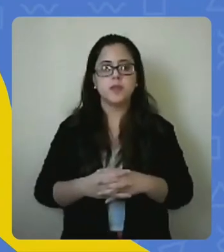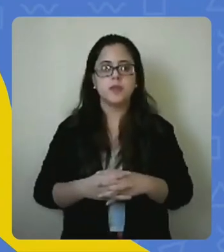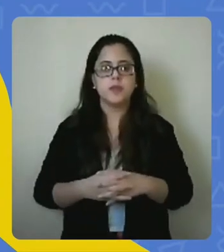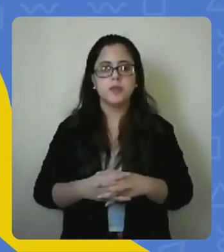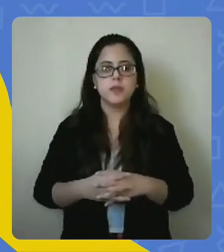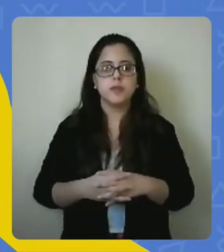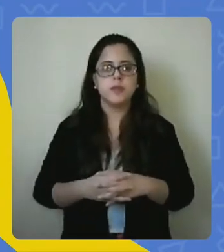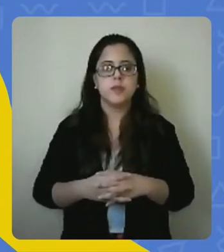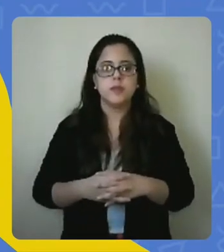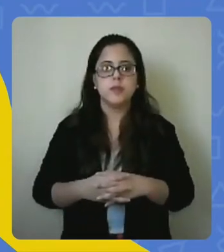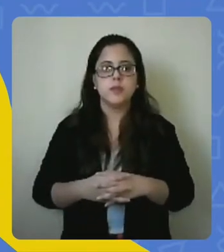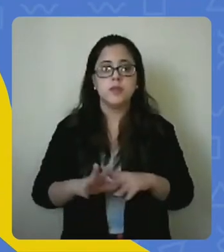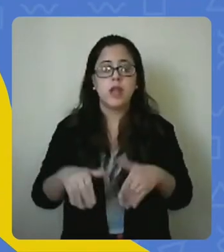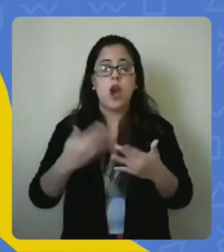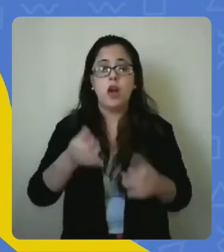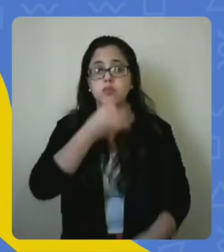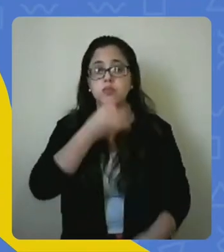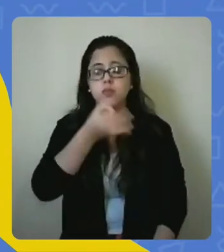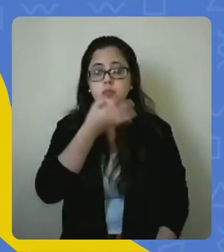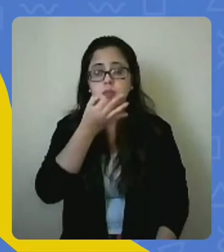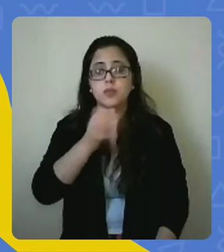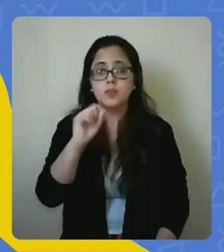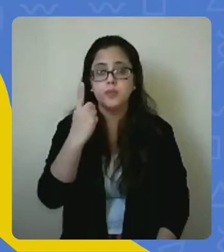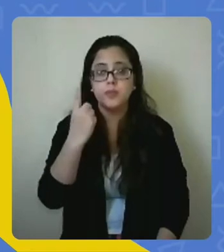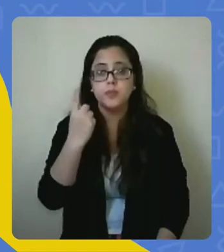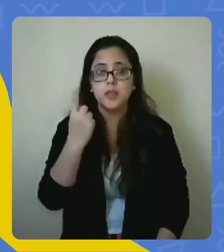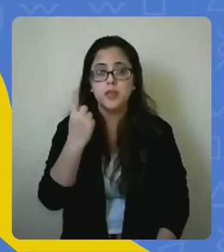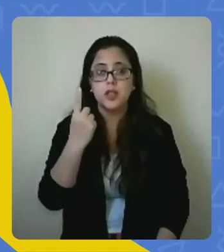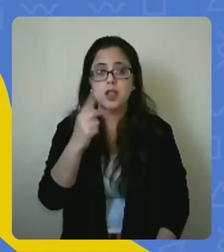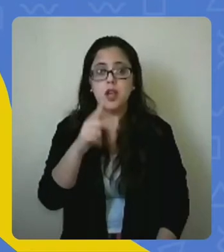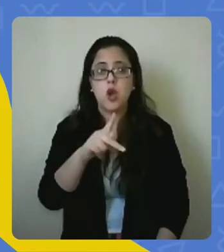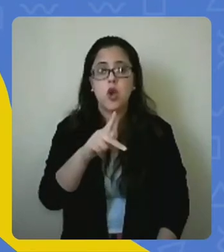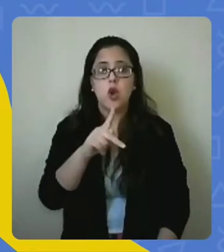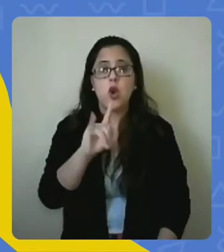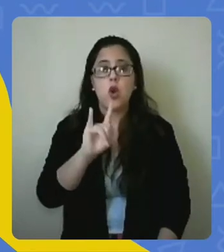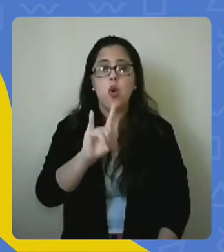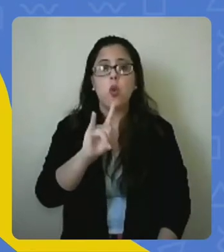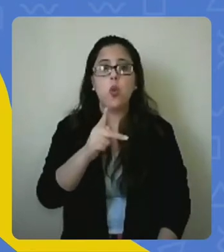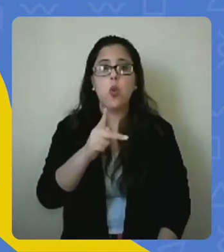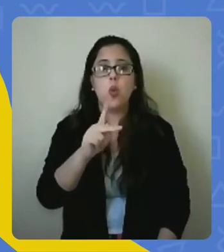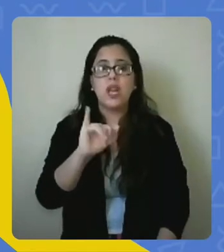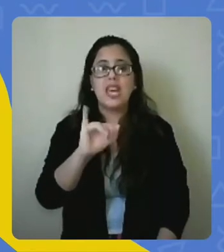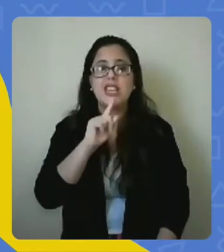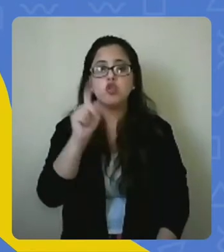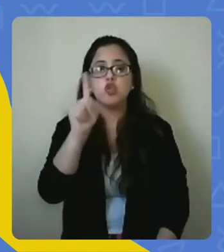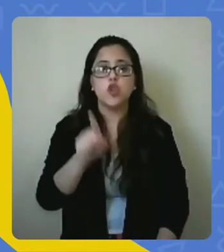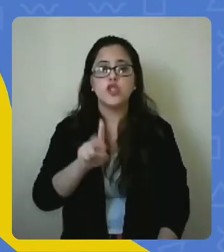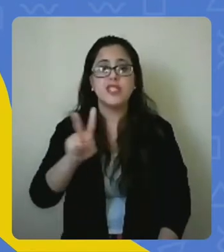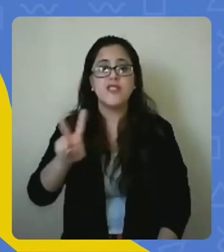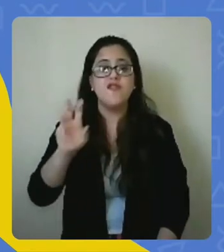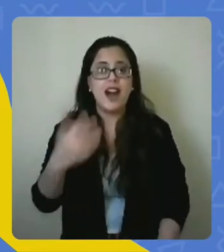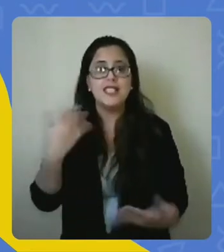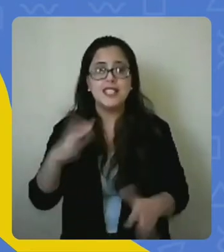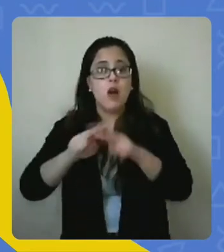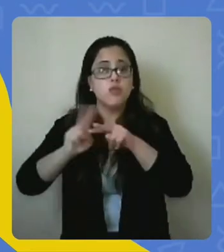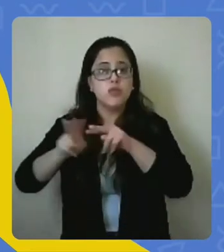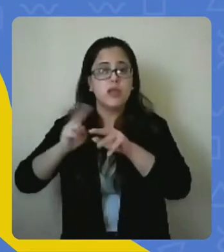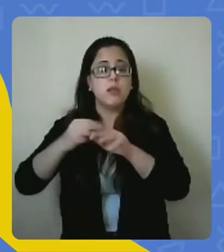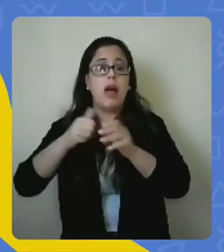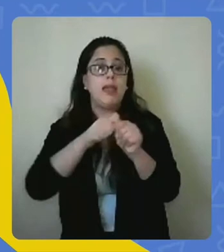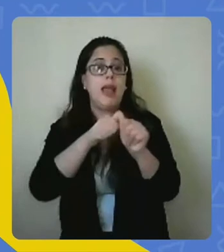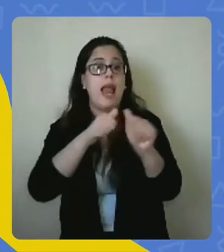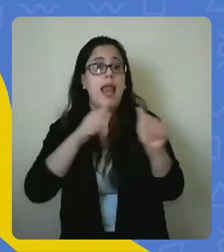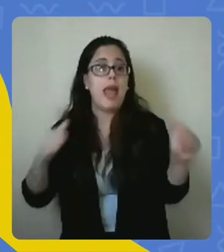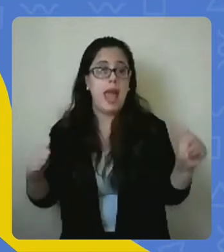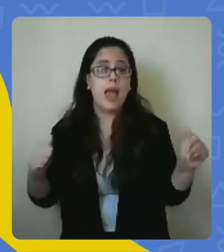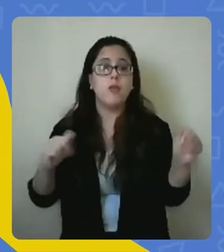Les vamos a contar primero sobre Cuquitos Va, que como decía Barbie, lo hemos desarrollado hacia distancia con Cedeti gracias a la